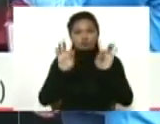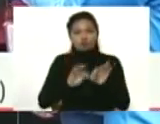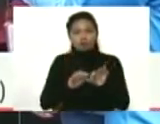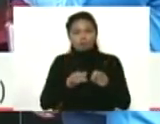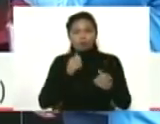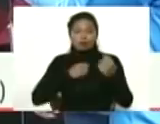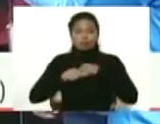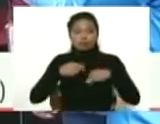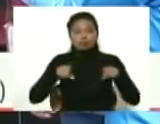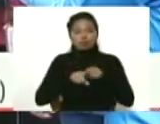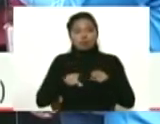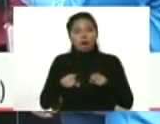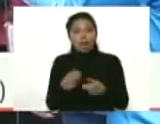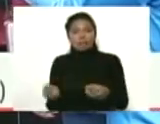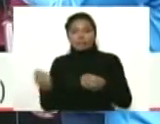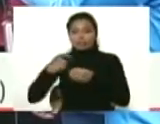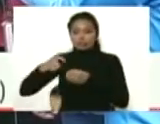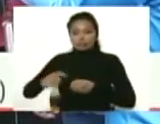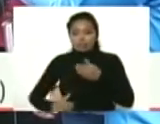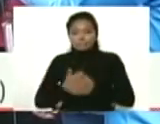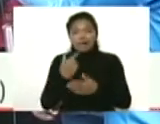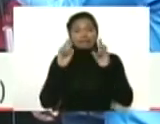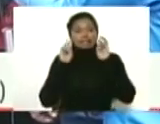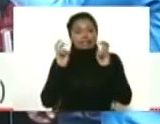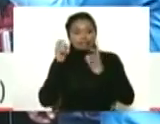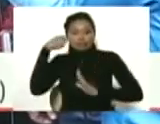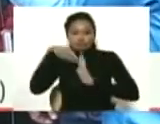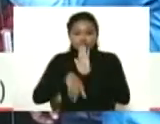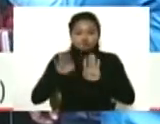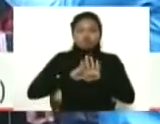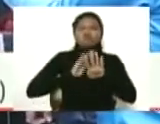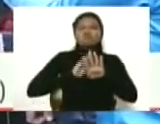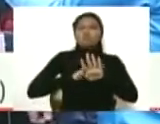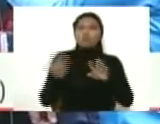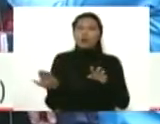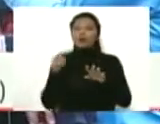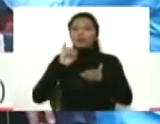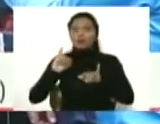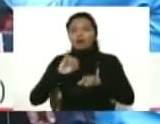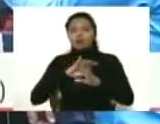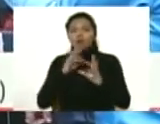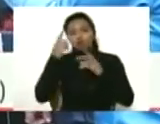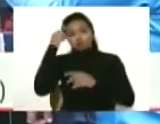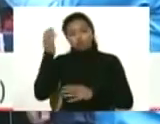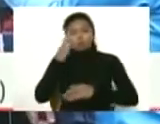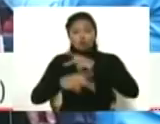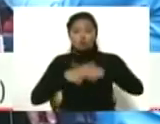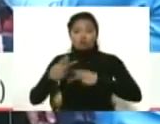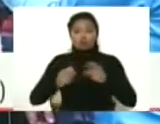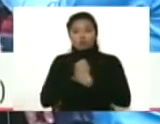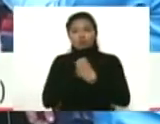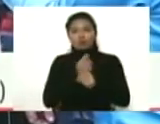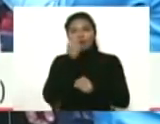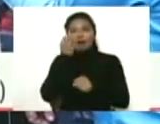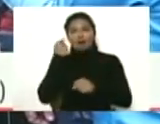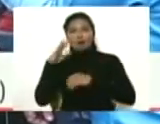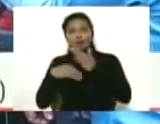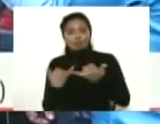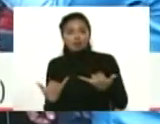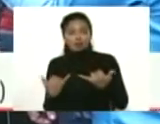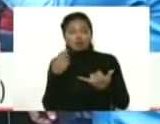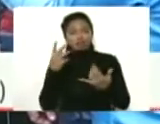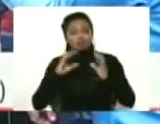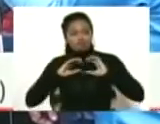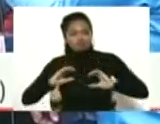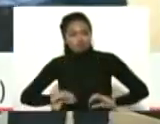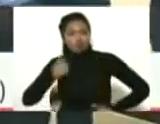que involucrarse más en este tema, porque los consejos productivos de trabajadores van a tener un